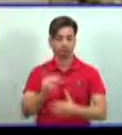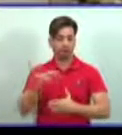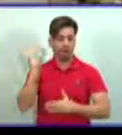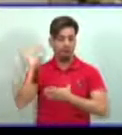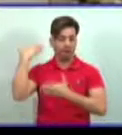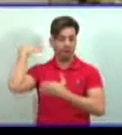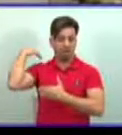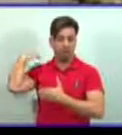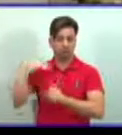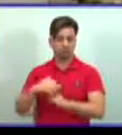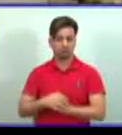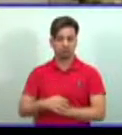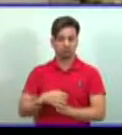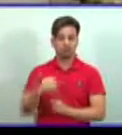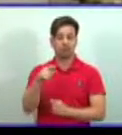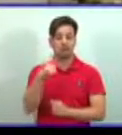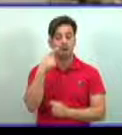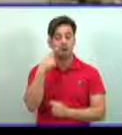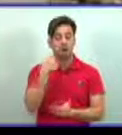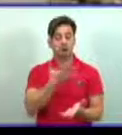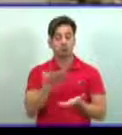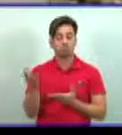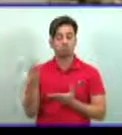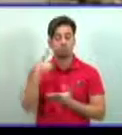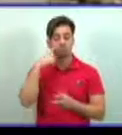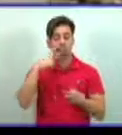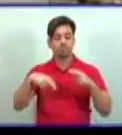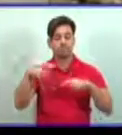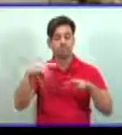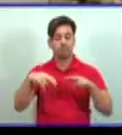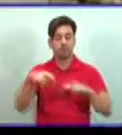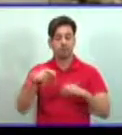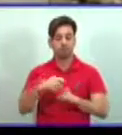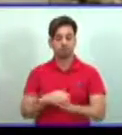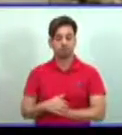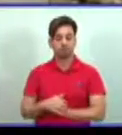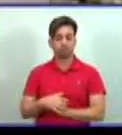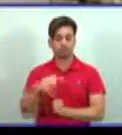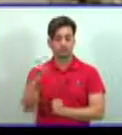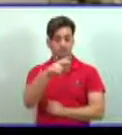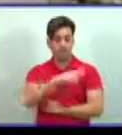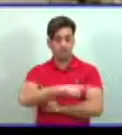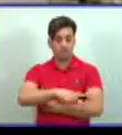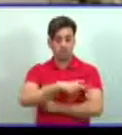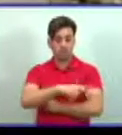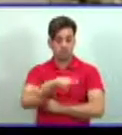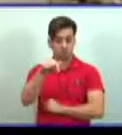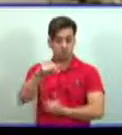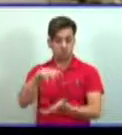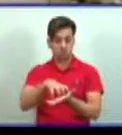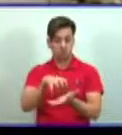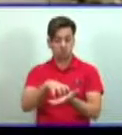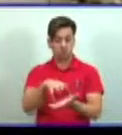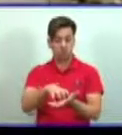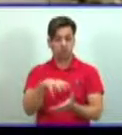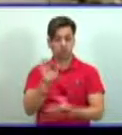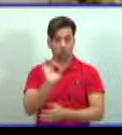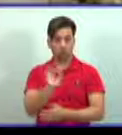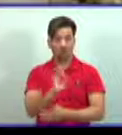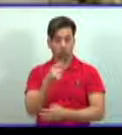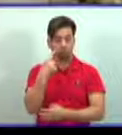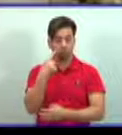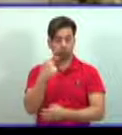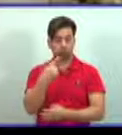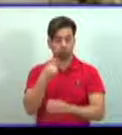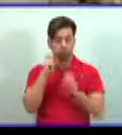ciudad de Chernobyl todavía hay presencia de radioactividad y por tanto no se puede vivir. Aunque ya se han